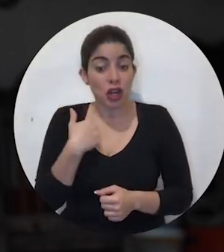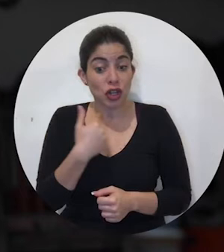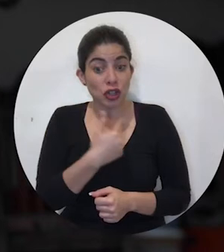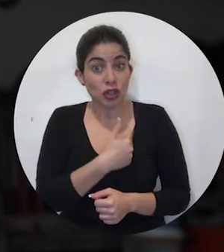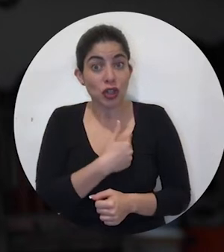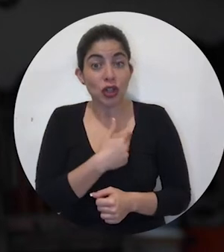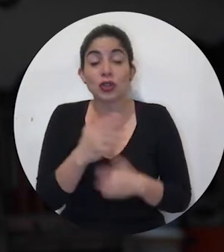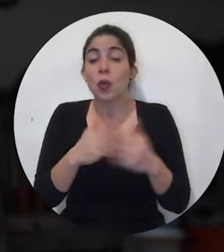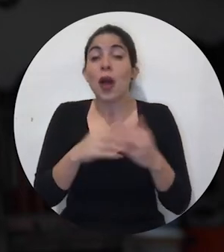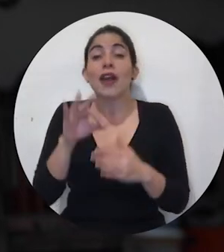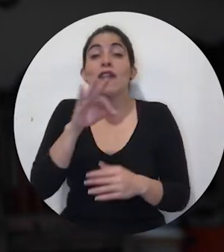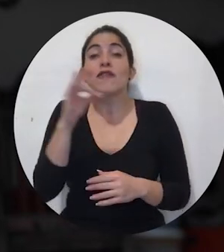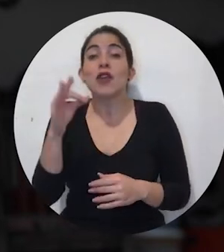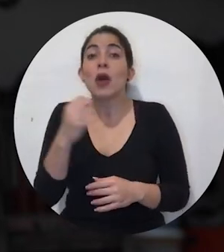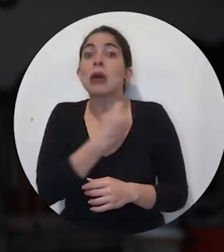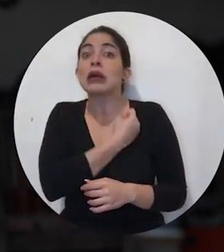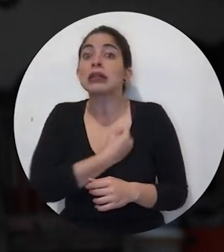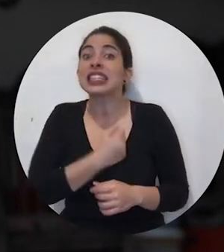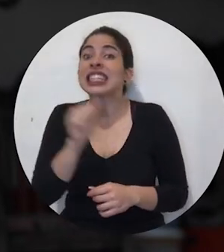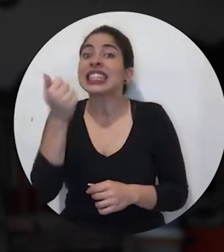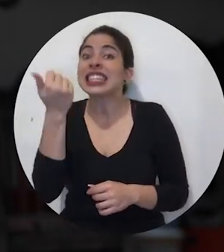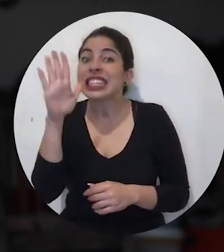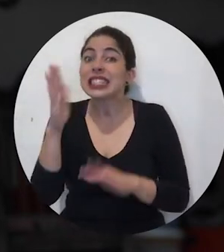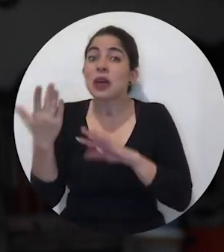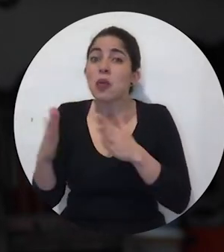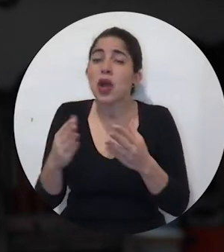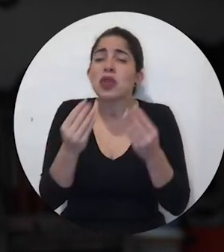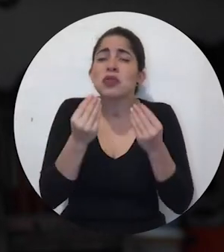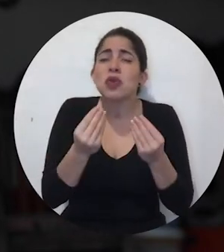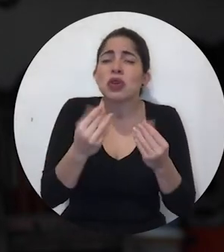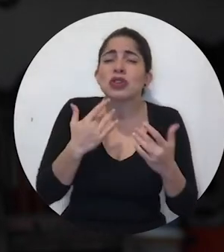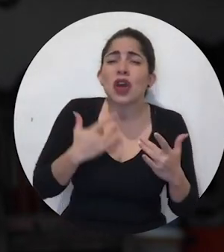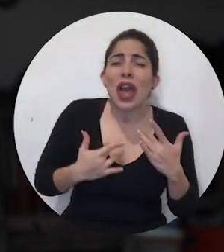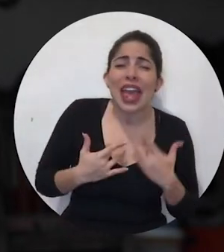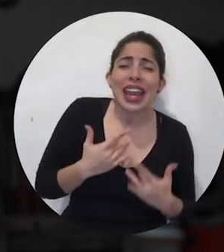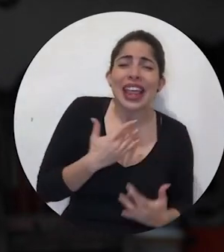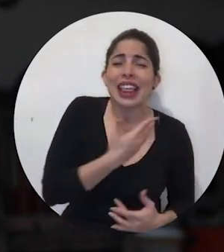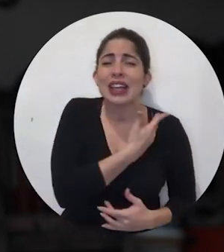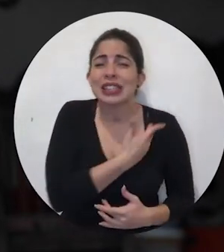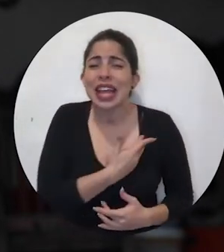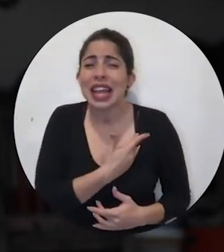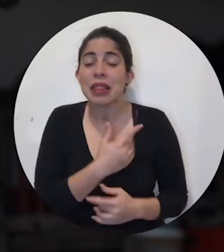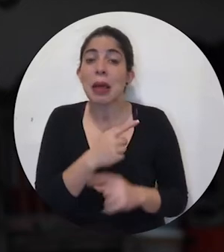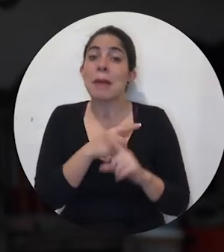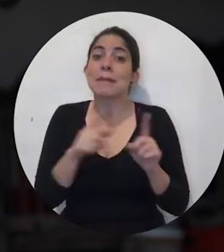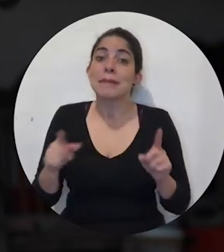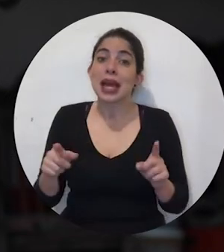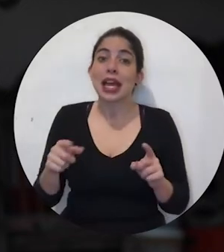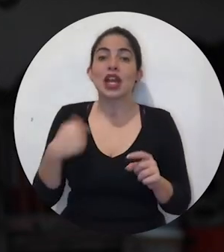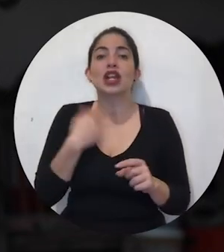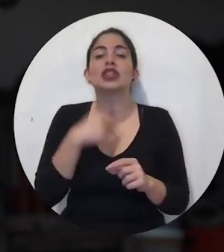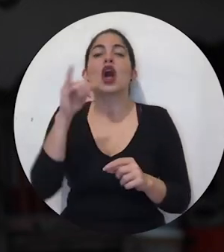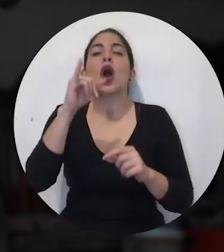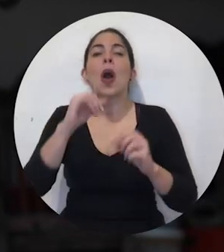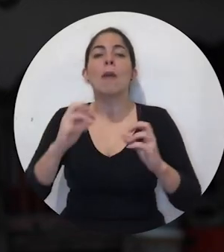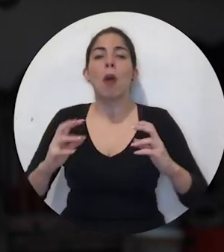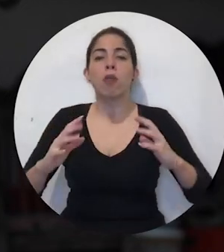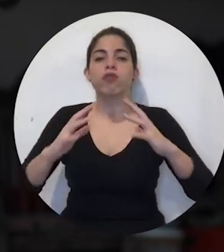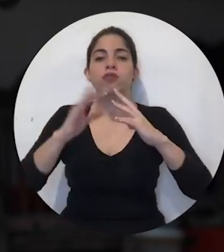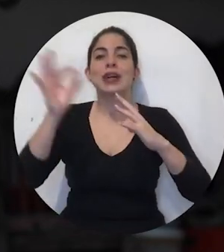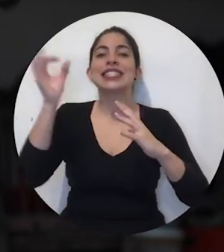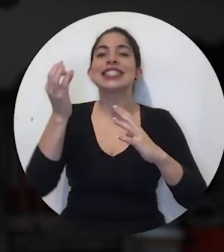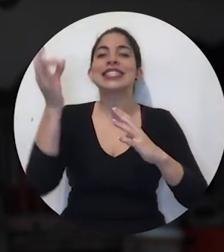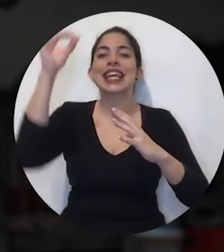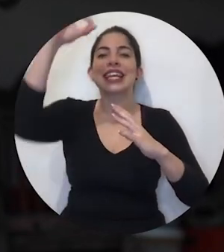¿sí? Porque nosotros, sea como sea, nos costó 15 muertos y un montón de heridos, pero le pusimos